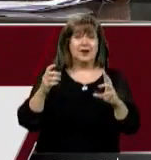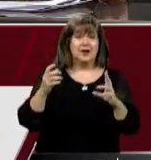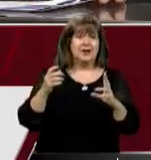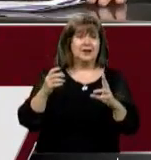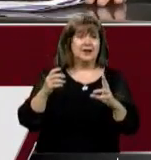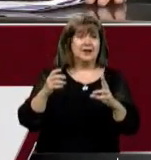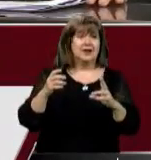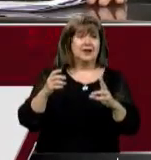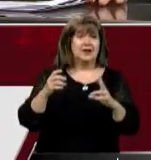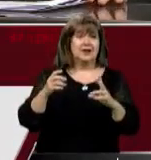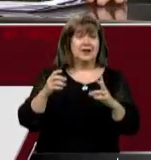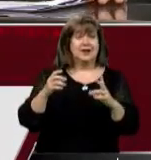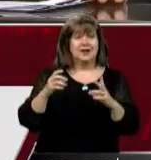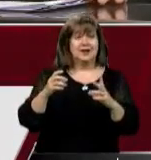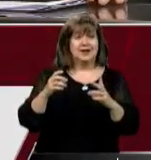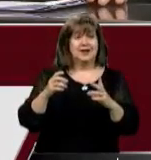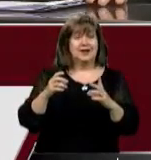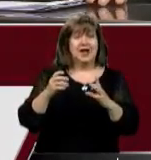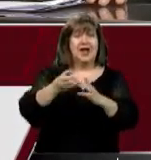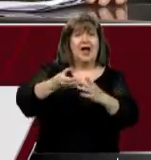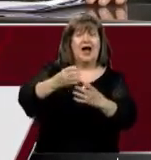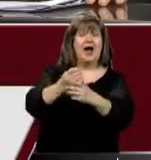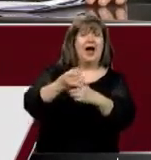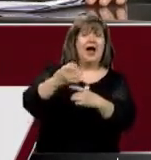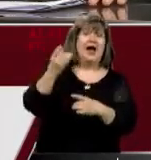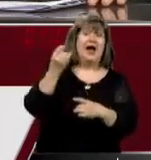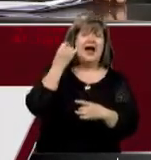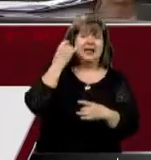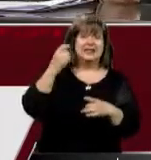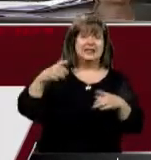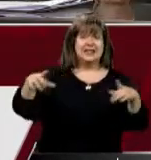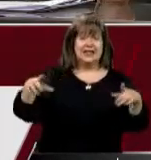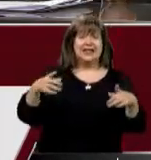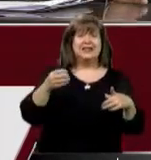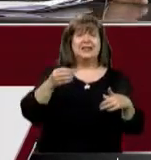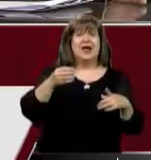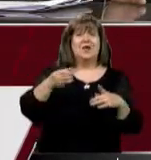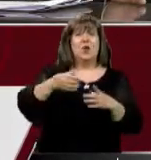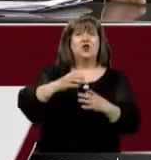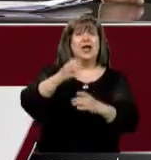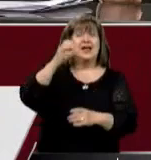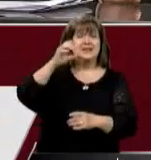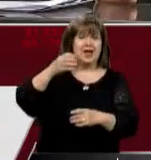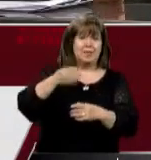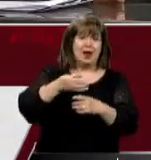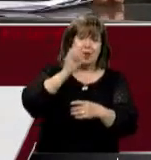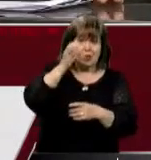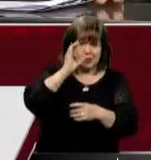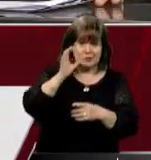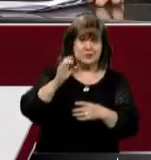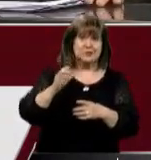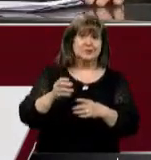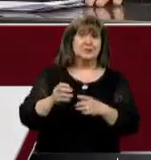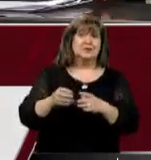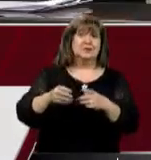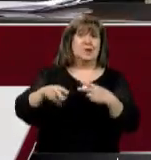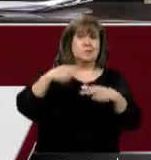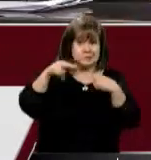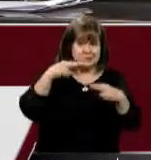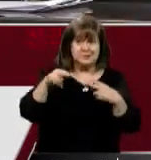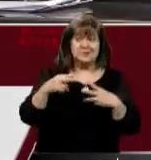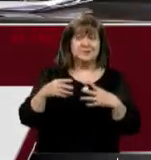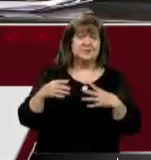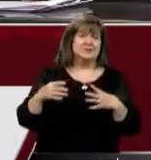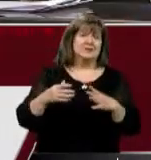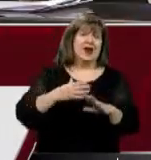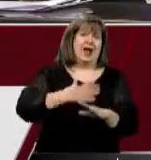dos arriba. Dos tablas, dos botellas. Pero si es de alegría es válido. Bueno, con cuidado, claro, siempre. Sí, pero si es